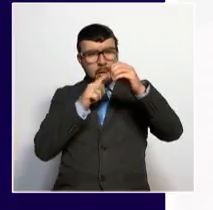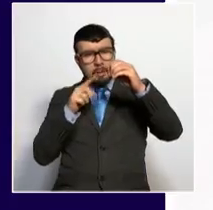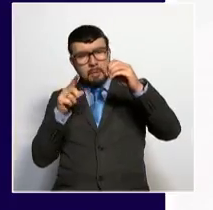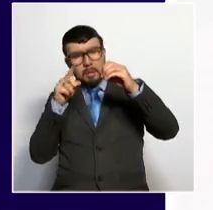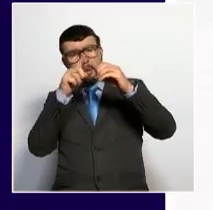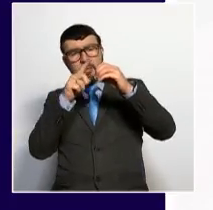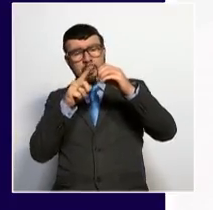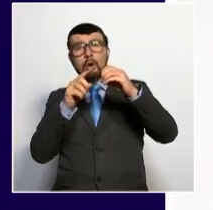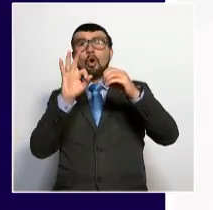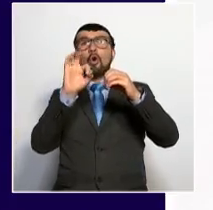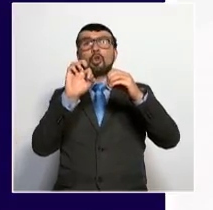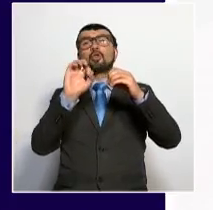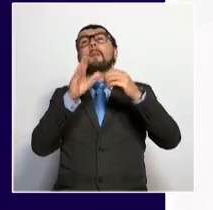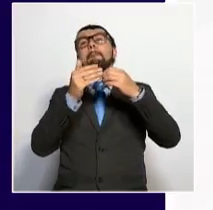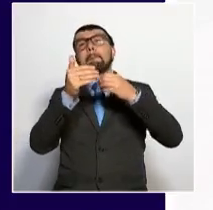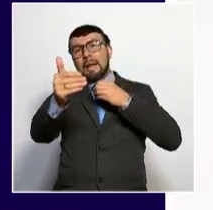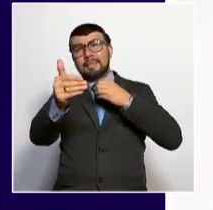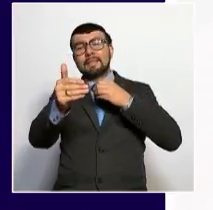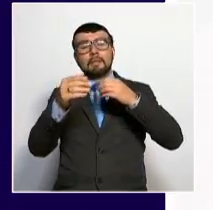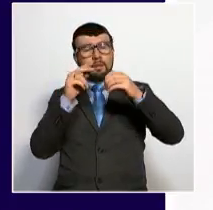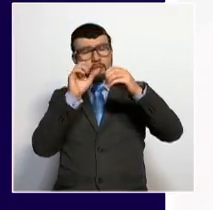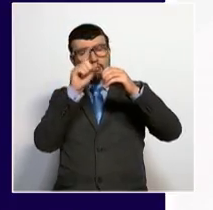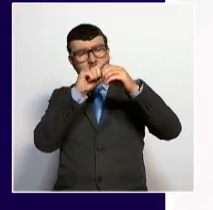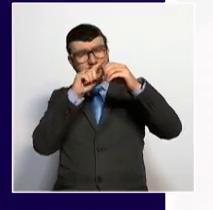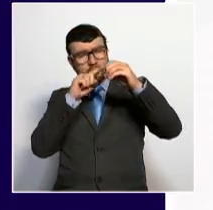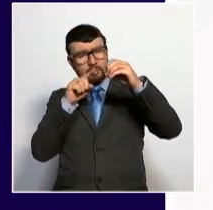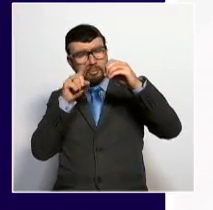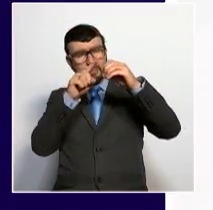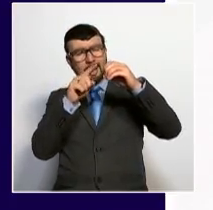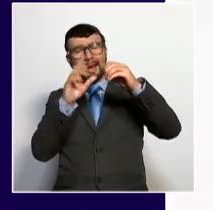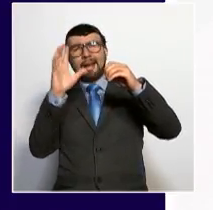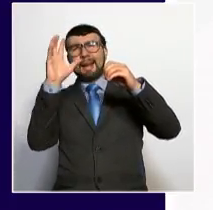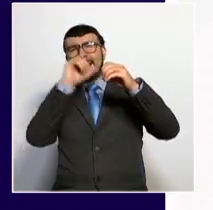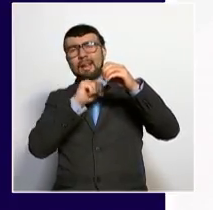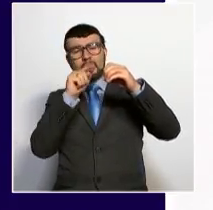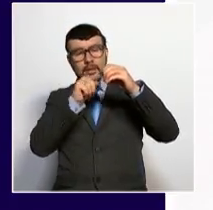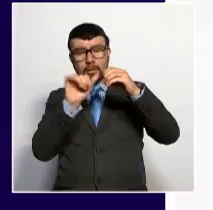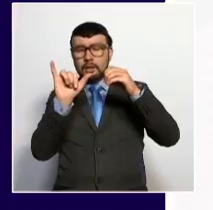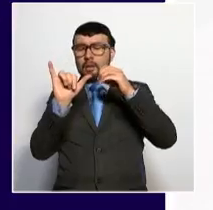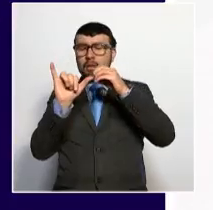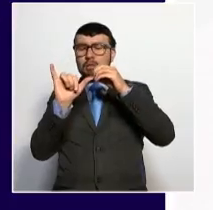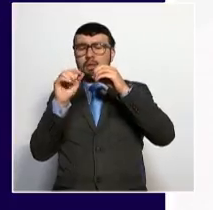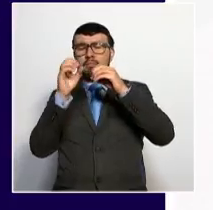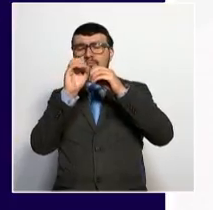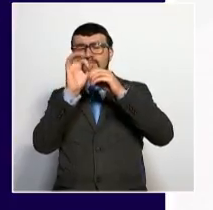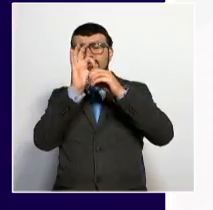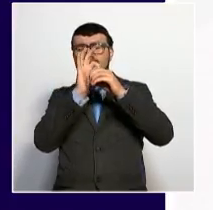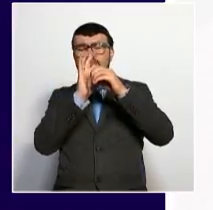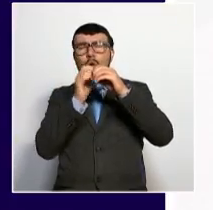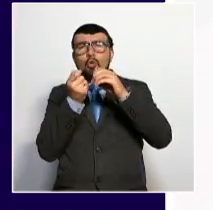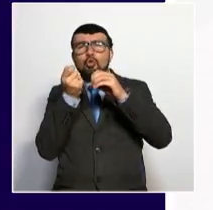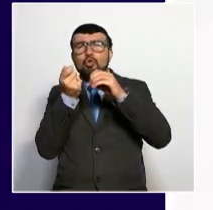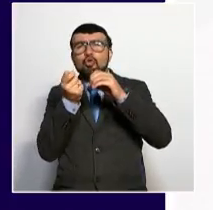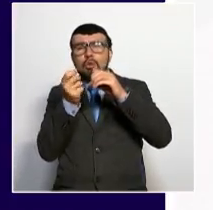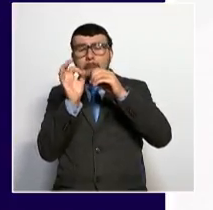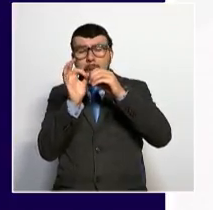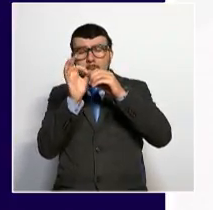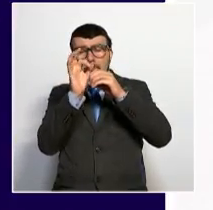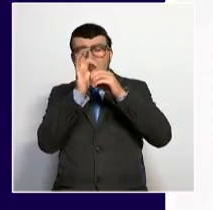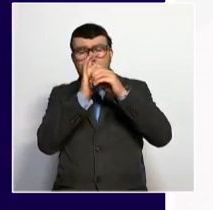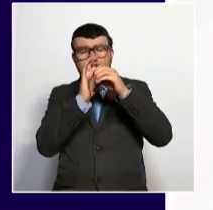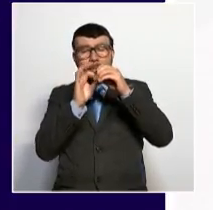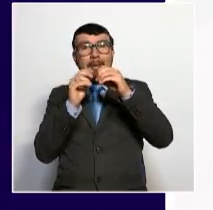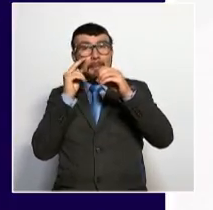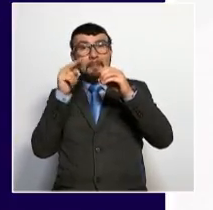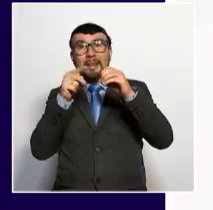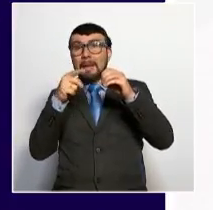de 8 folículos en la periferia, y estos folículos tienen una característica que son folículos pequeños, o sea, todos estos